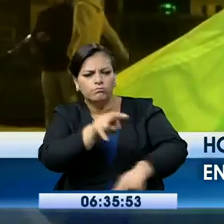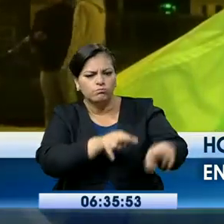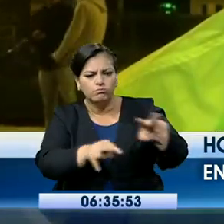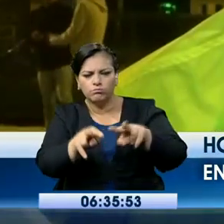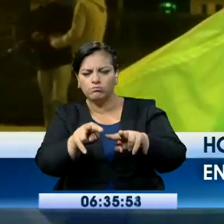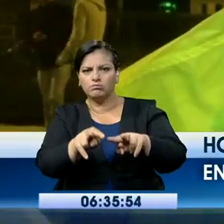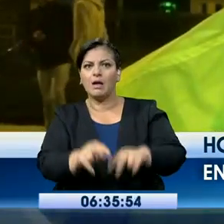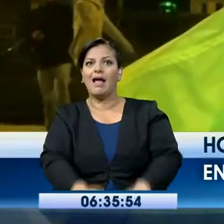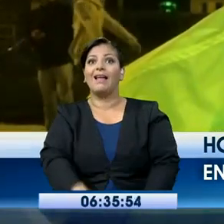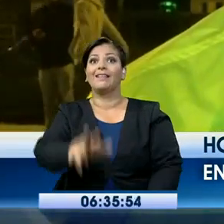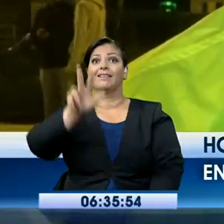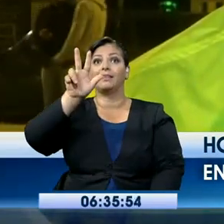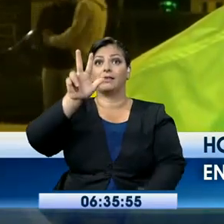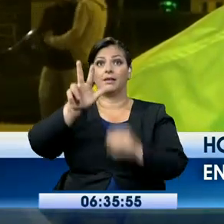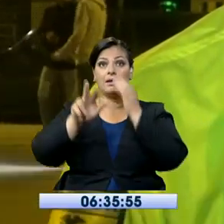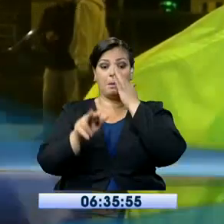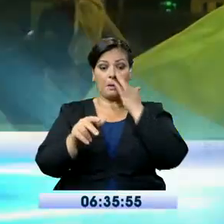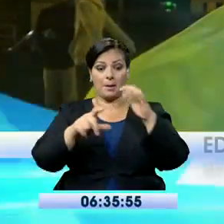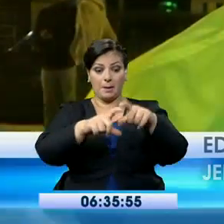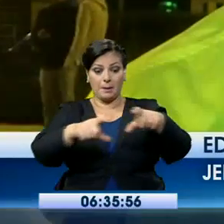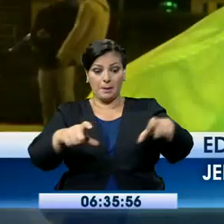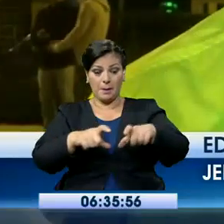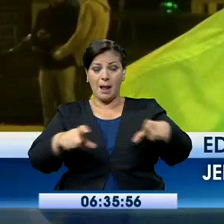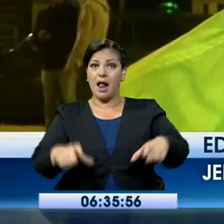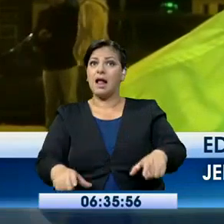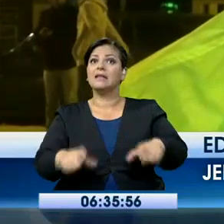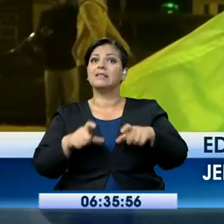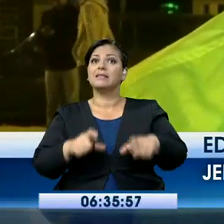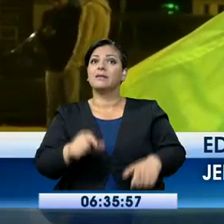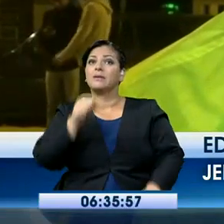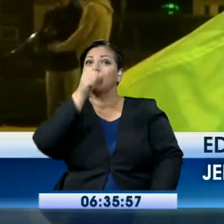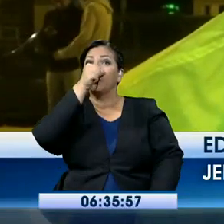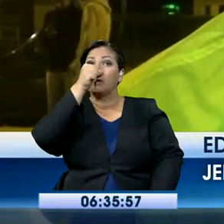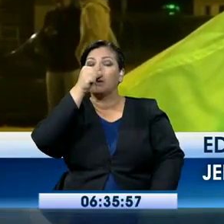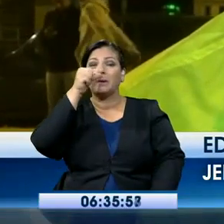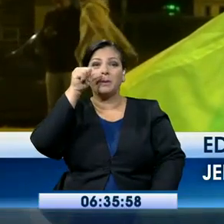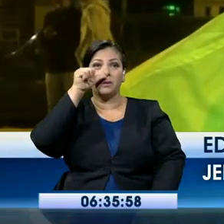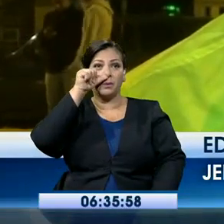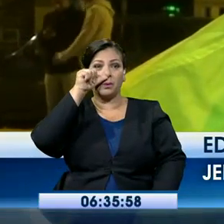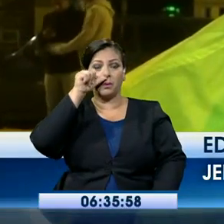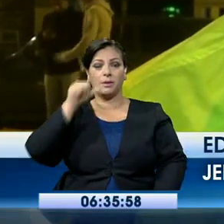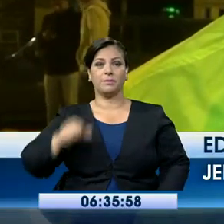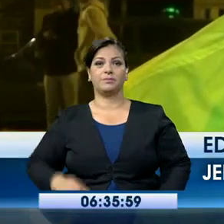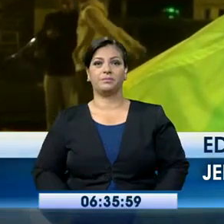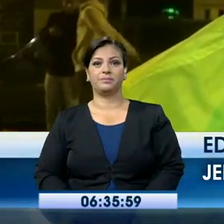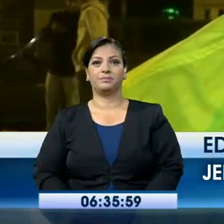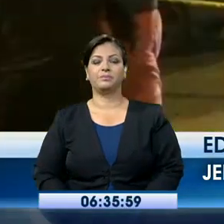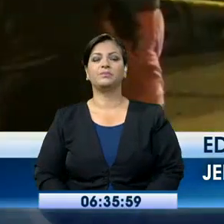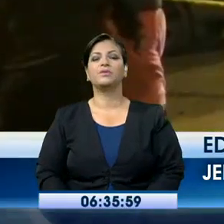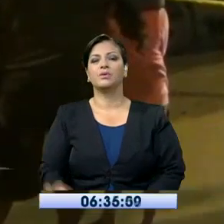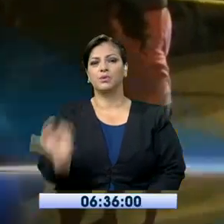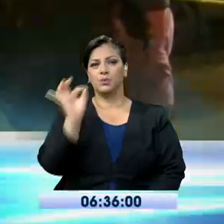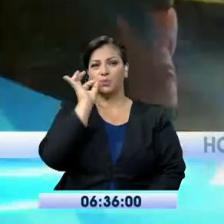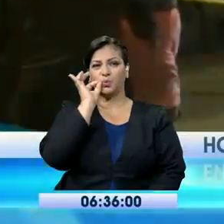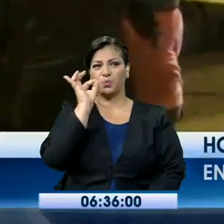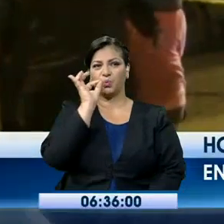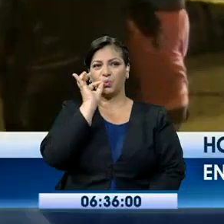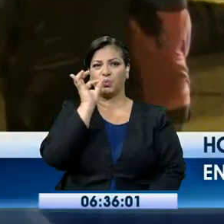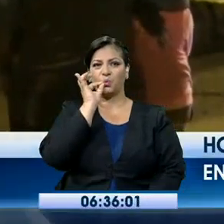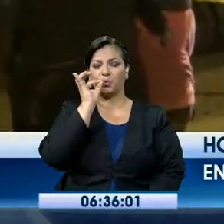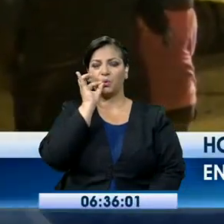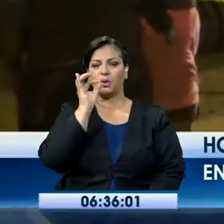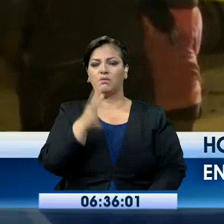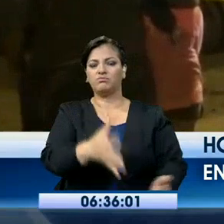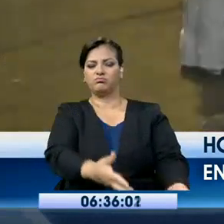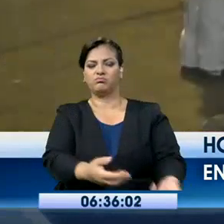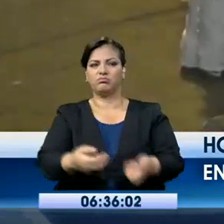bloques grandes, presumiblemente de una sustancia que aparentemente sería marihuana. Quienes habitan en el lugar aseguran